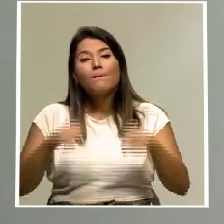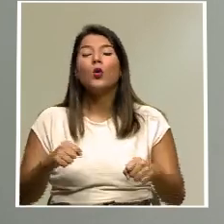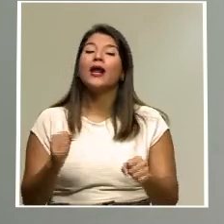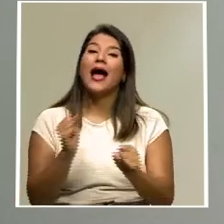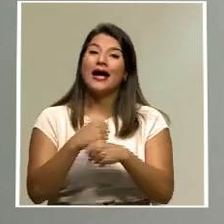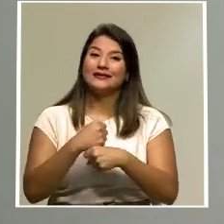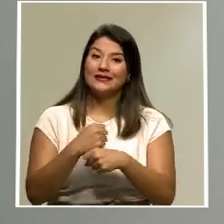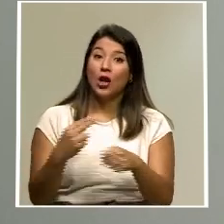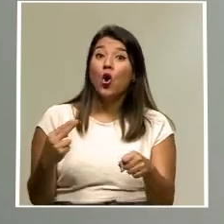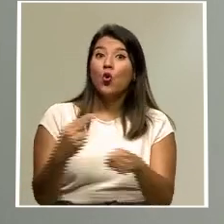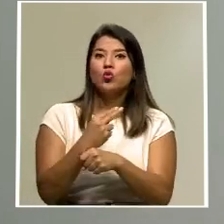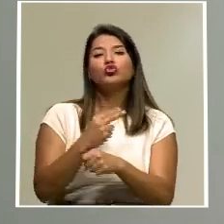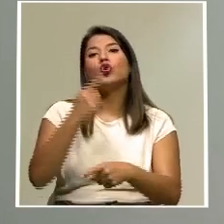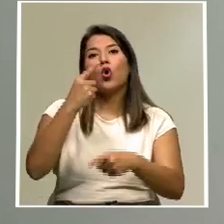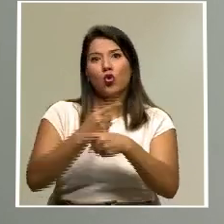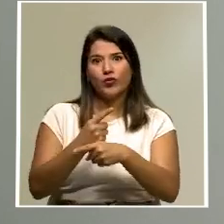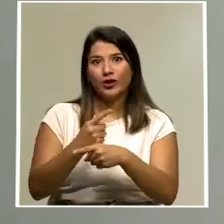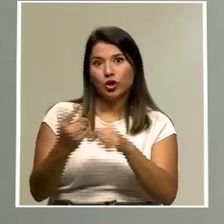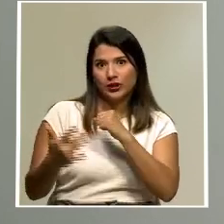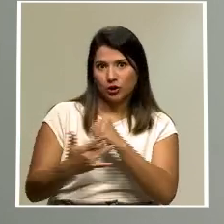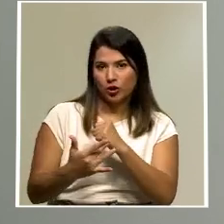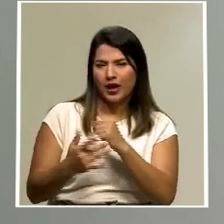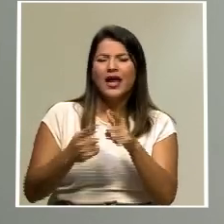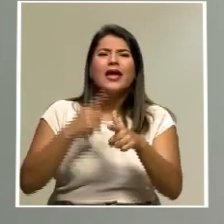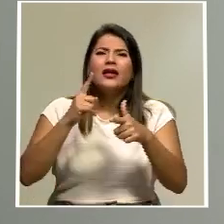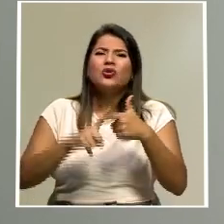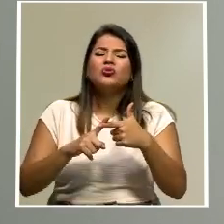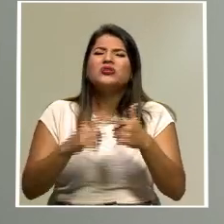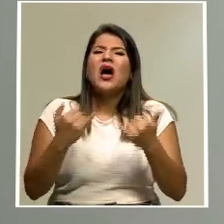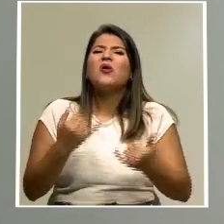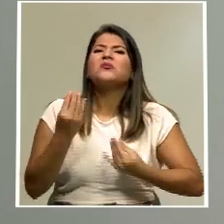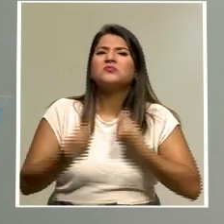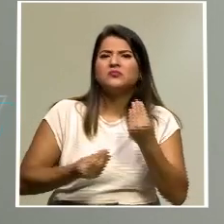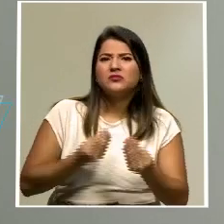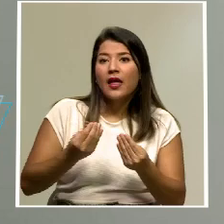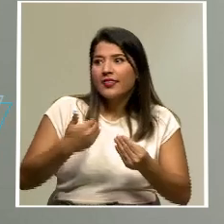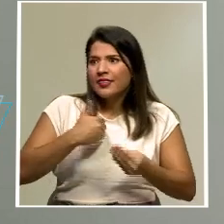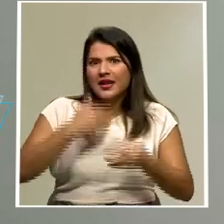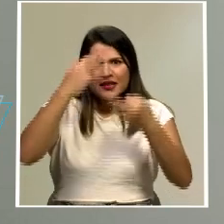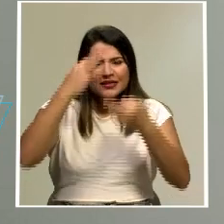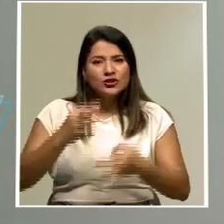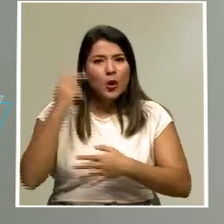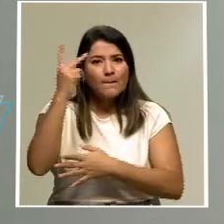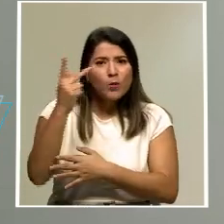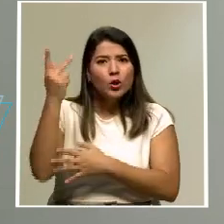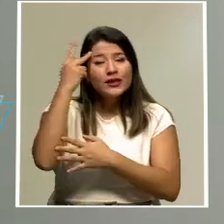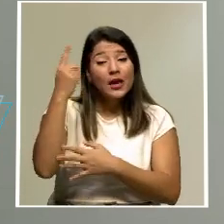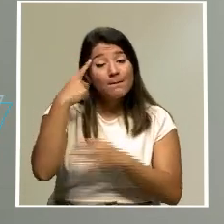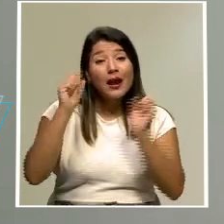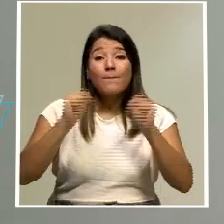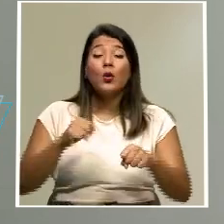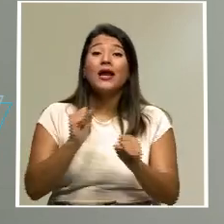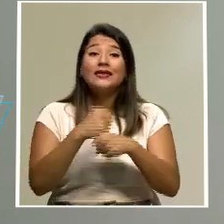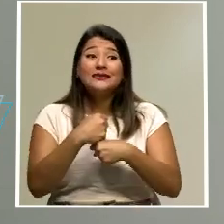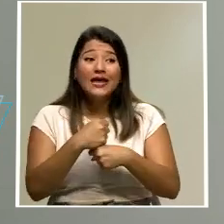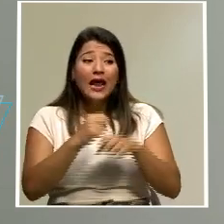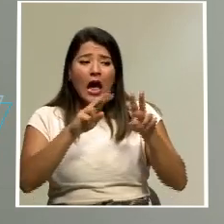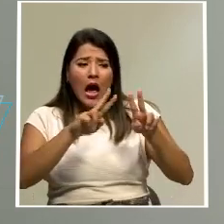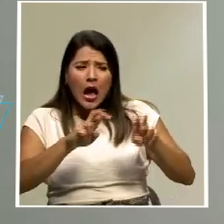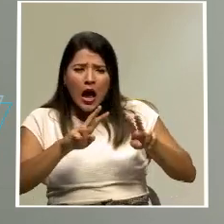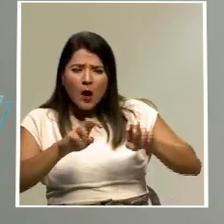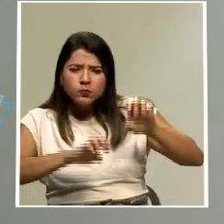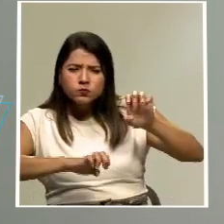y seguro de las TIC. Pues lo que procede acá es simplemente tomar la decisión política para que realicen los estudios técnicos y así